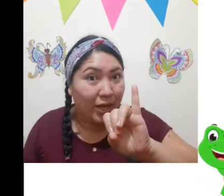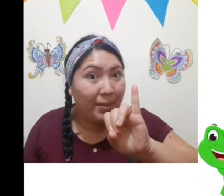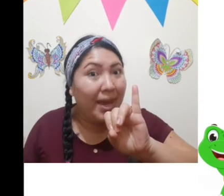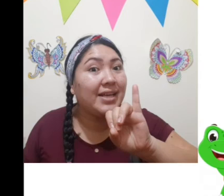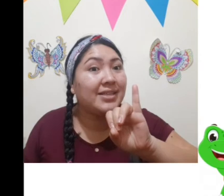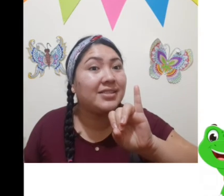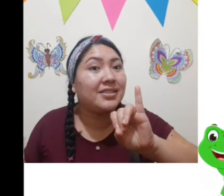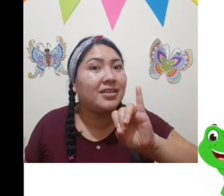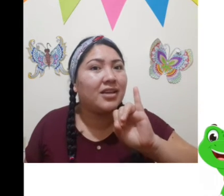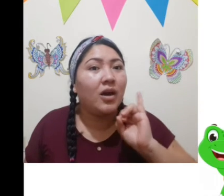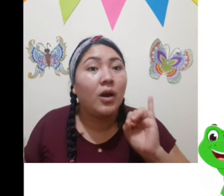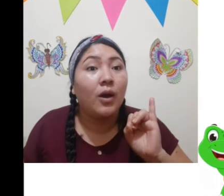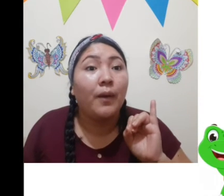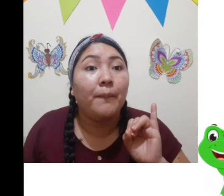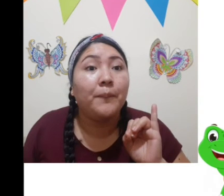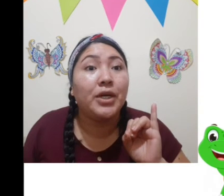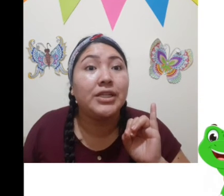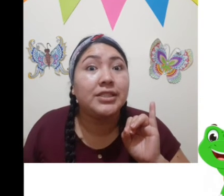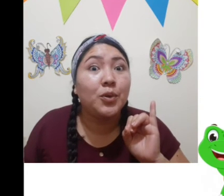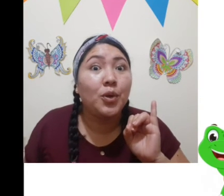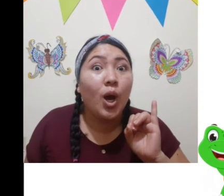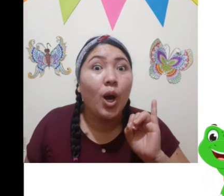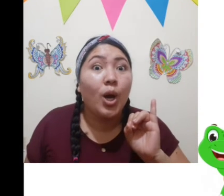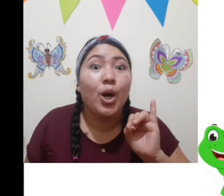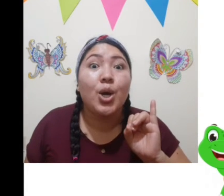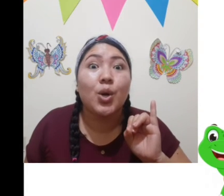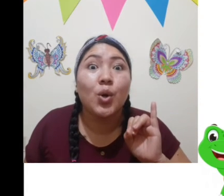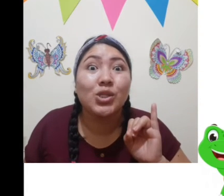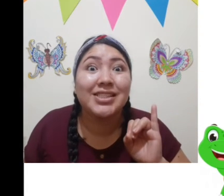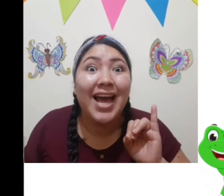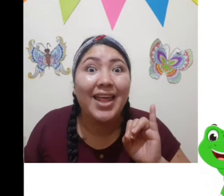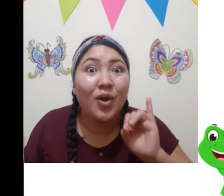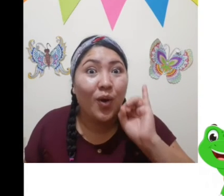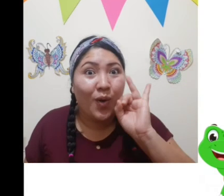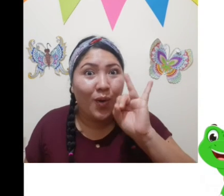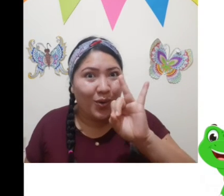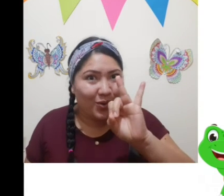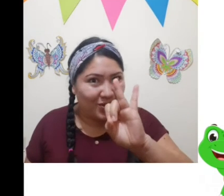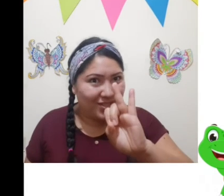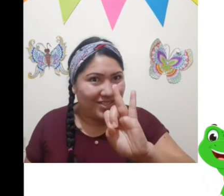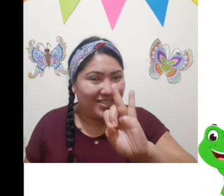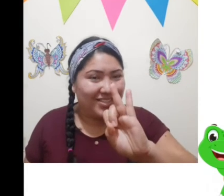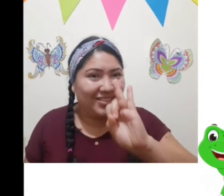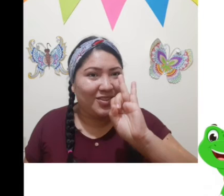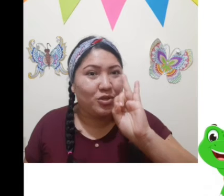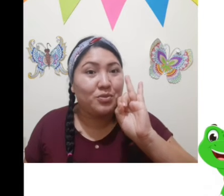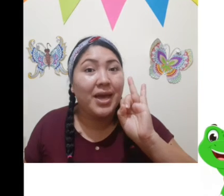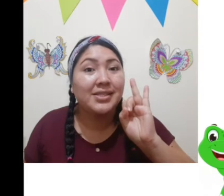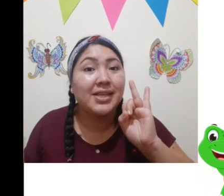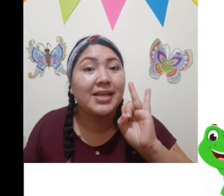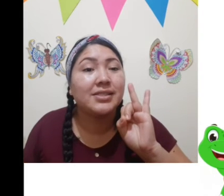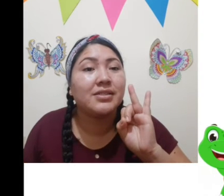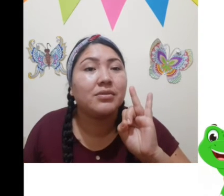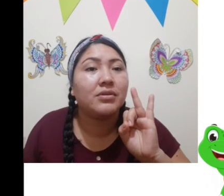una vez por el círculo rosado dos